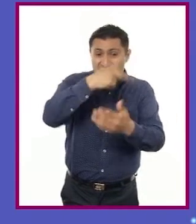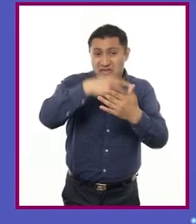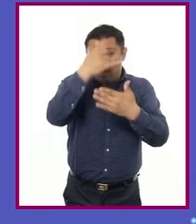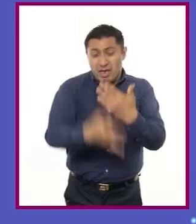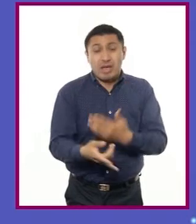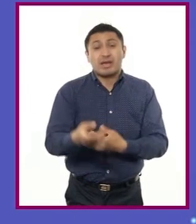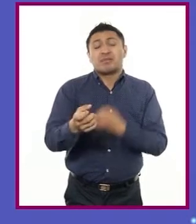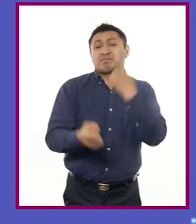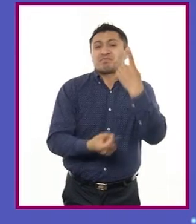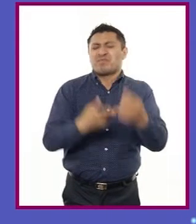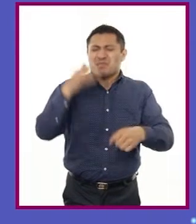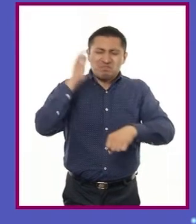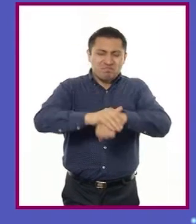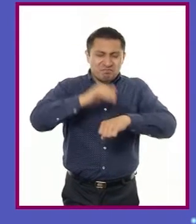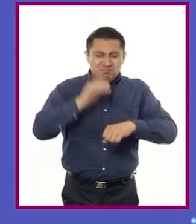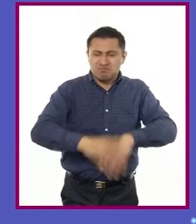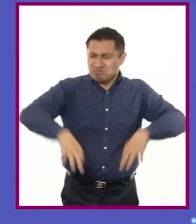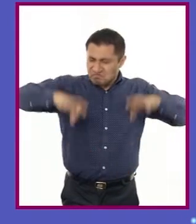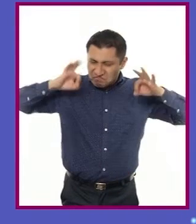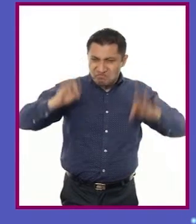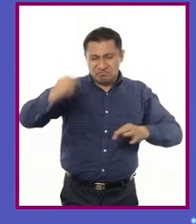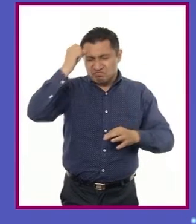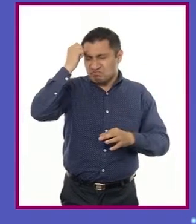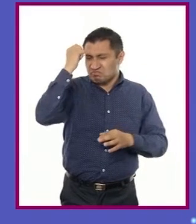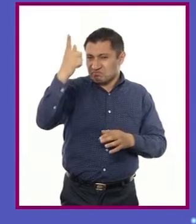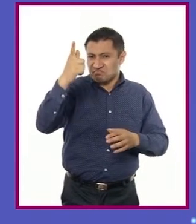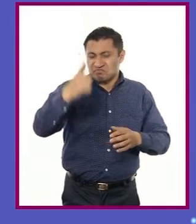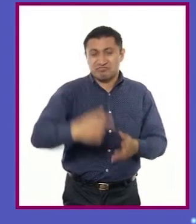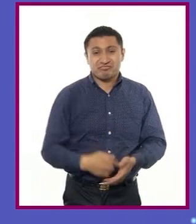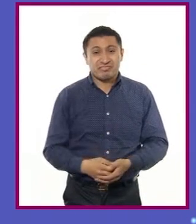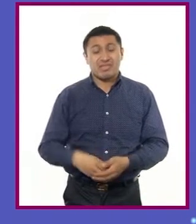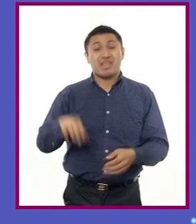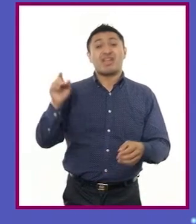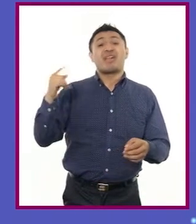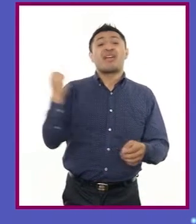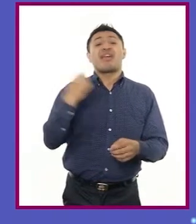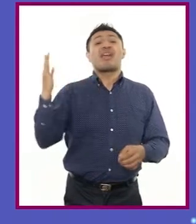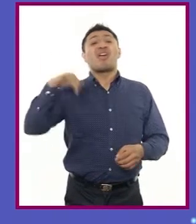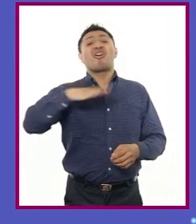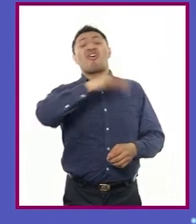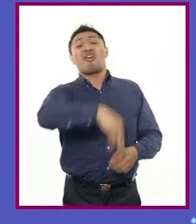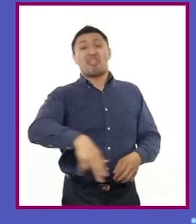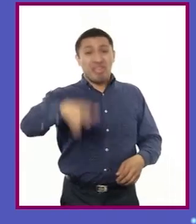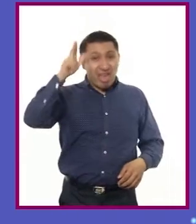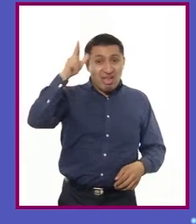unos cuates bien creativos. ¿Qué onda? Hola.